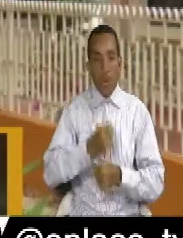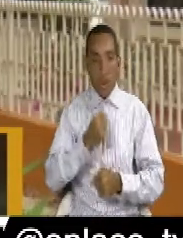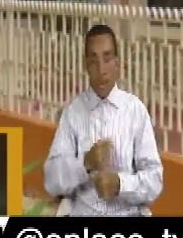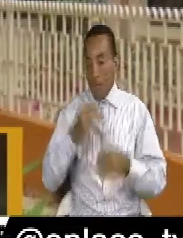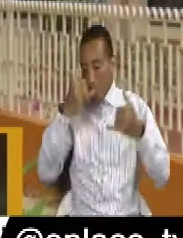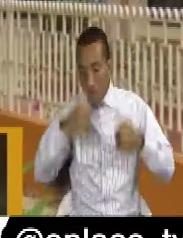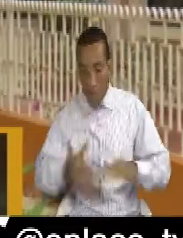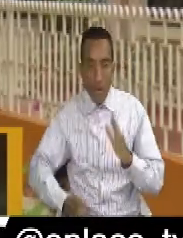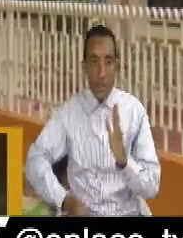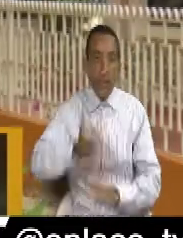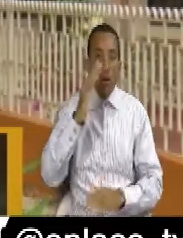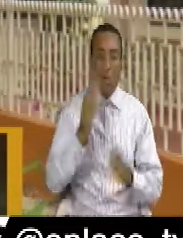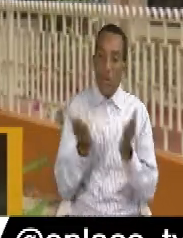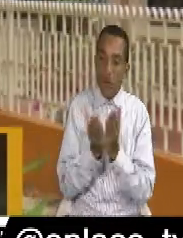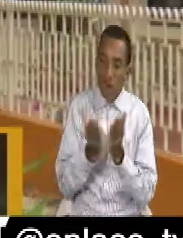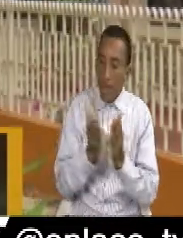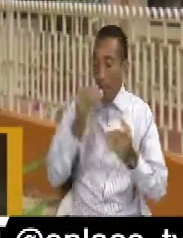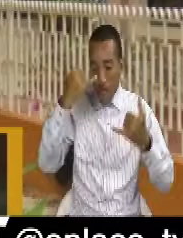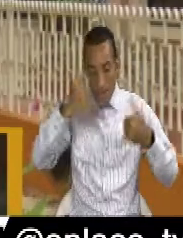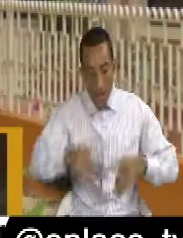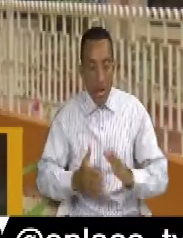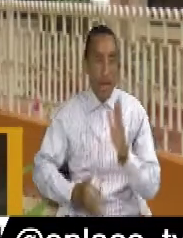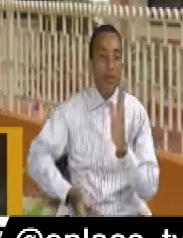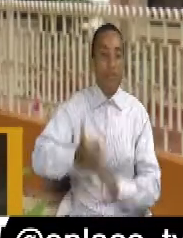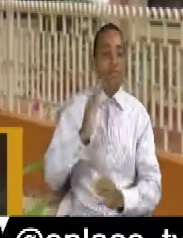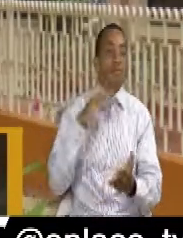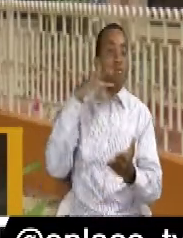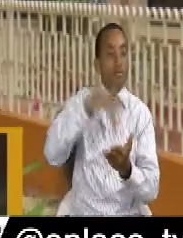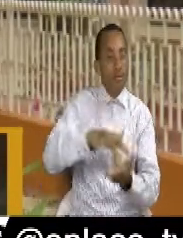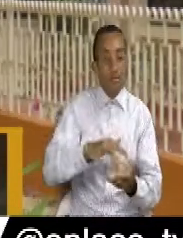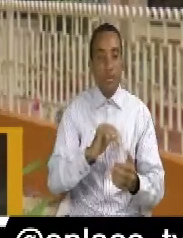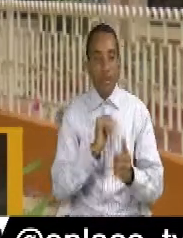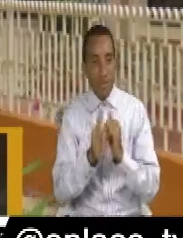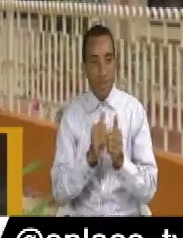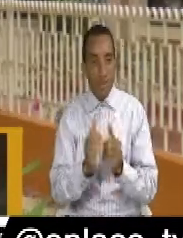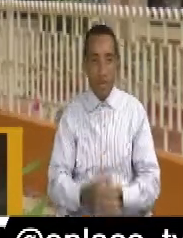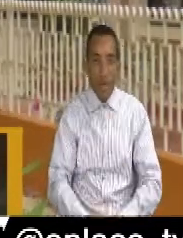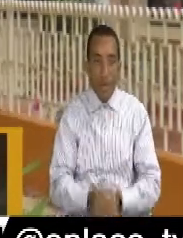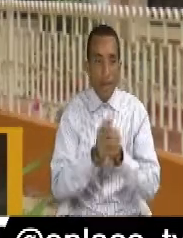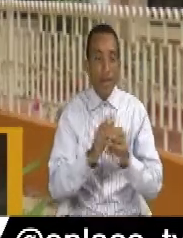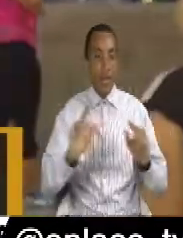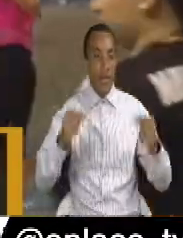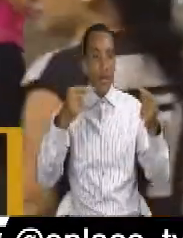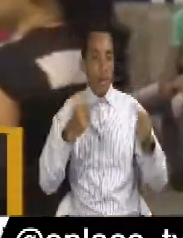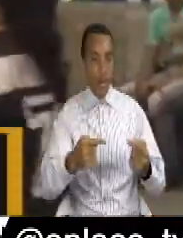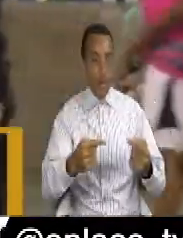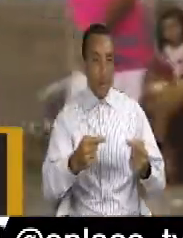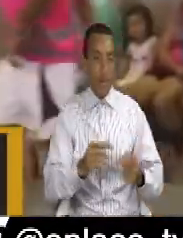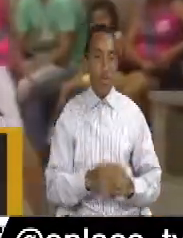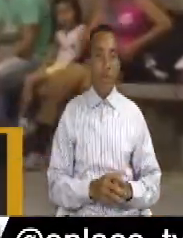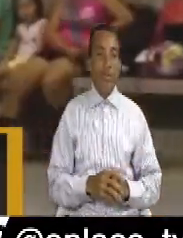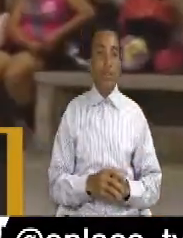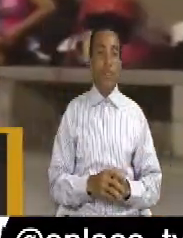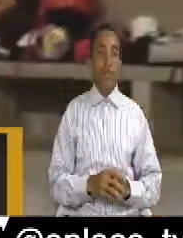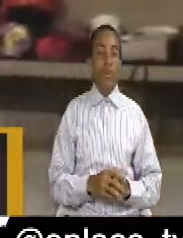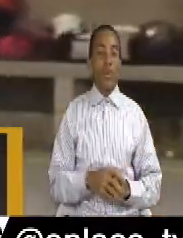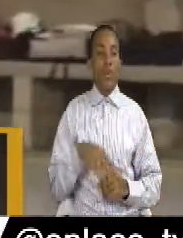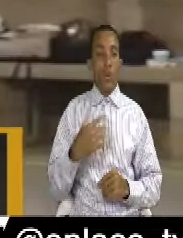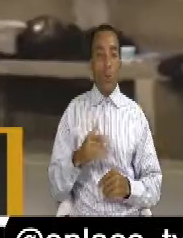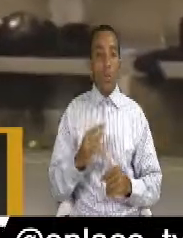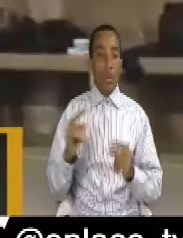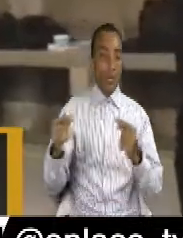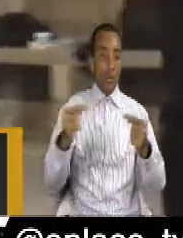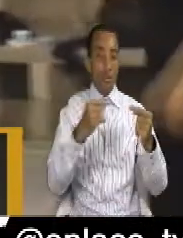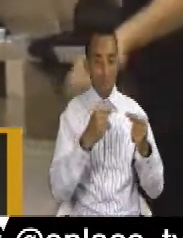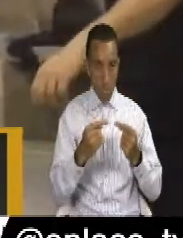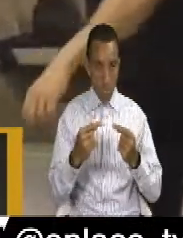rato con este deporte tan maravilloso. No es un torneo amateur, es un torneo que llamo término medio. Este campeonato competitivo